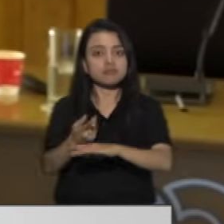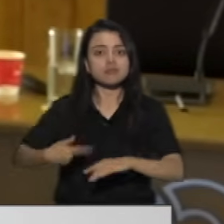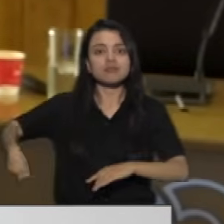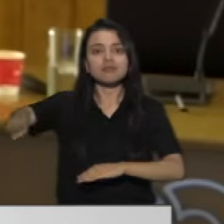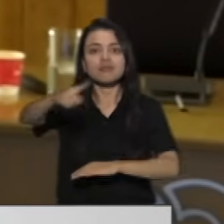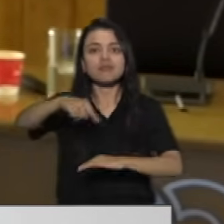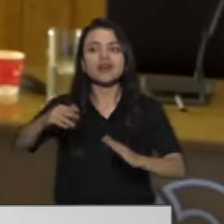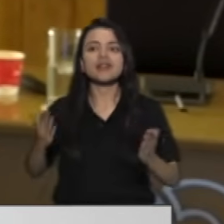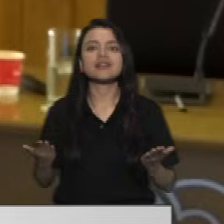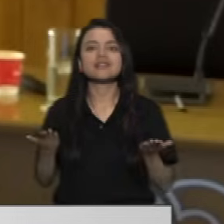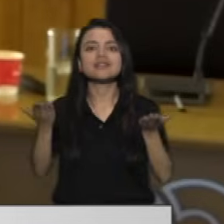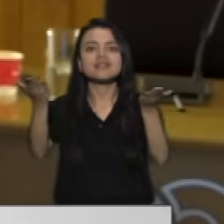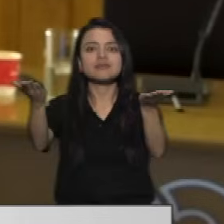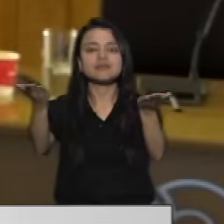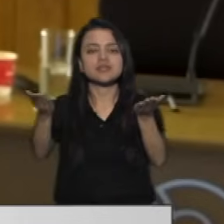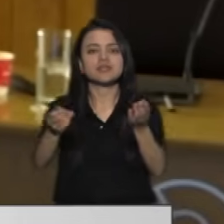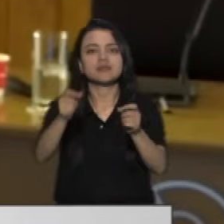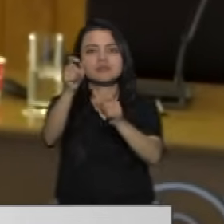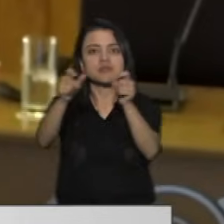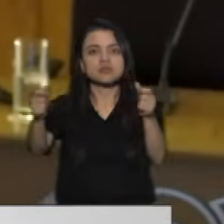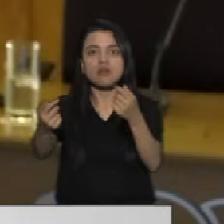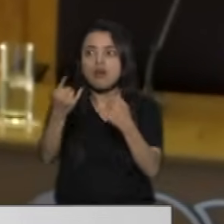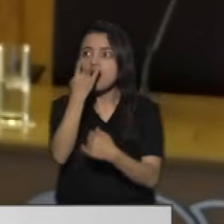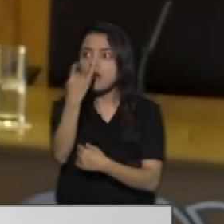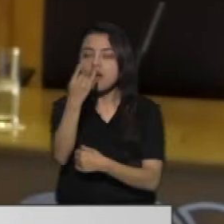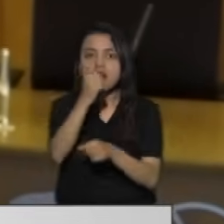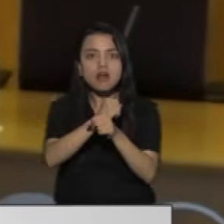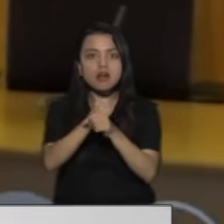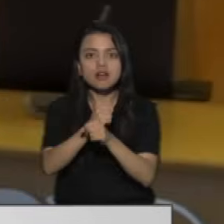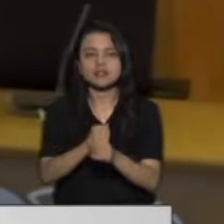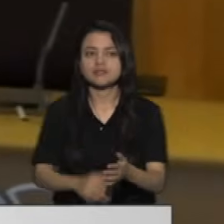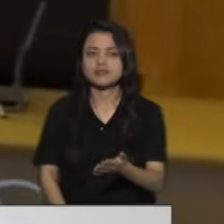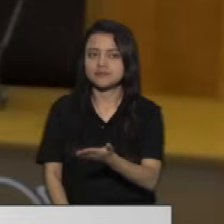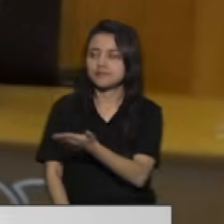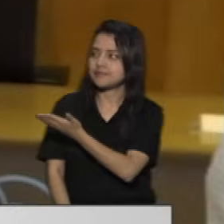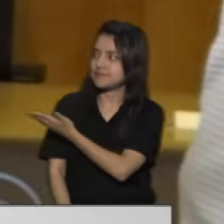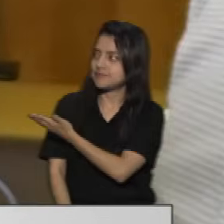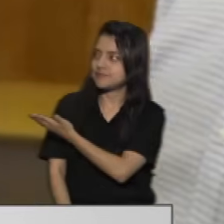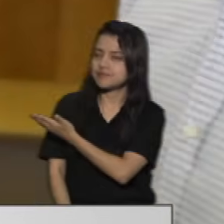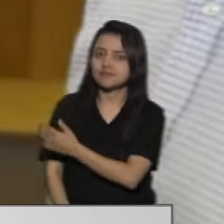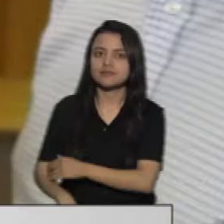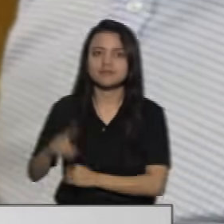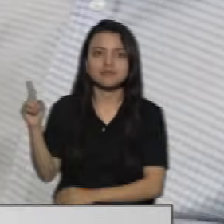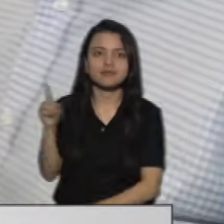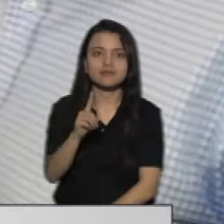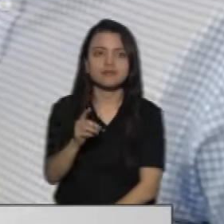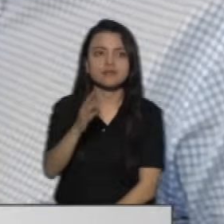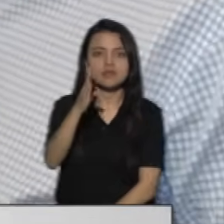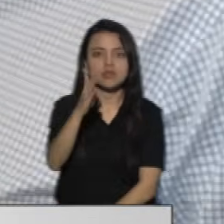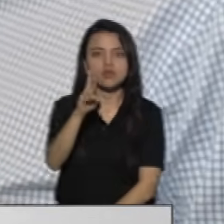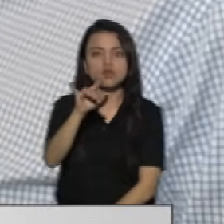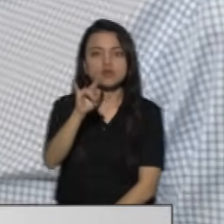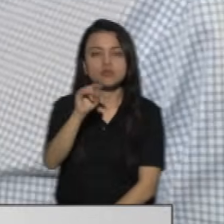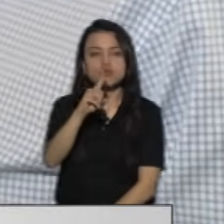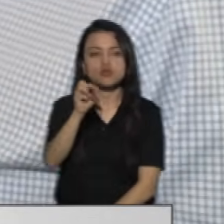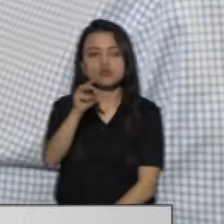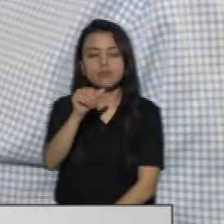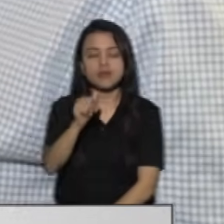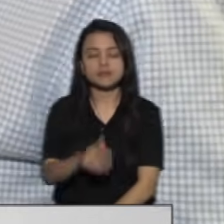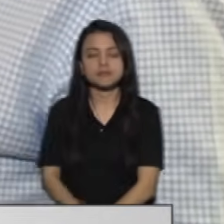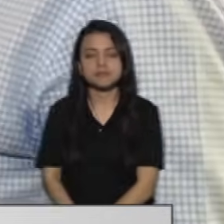oportunidades laborales. Por eso, a esta hora nos acompaña, a esta hora del mediodía, Bruce McMaster, el presidente de la